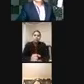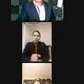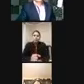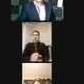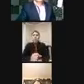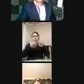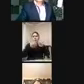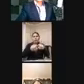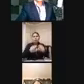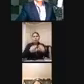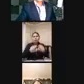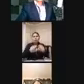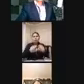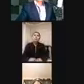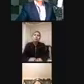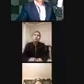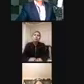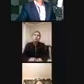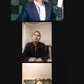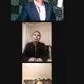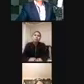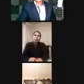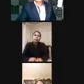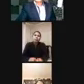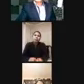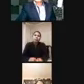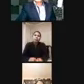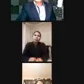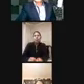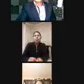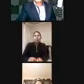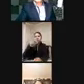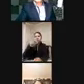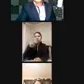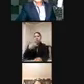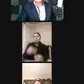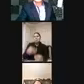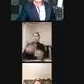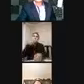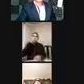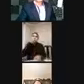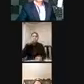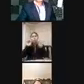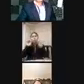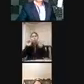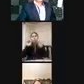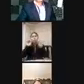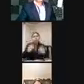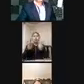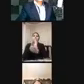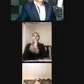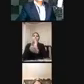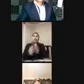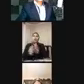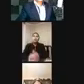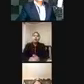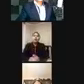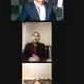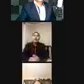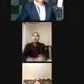esto no va a perjudicar a que el niño hable o no hable. Entonces, como la profe mostraba también al final, esto le sirve mucho como apoyo visual para seguir una rutina